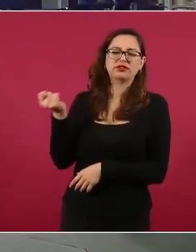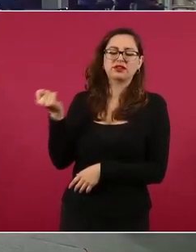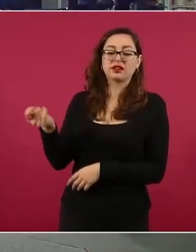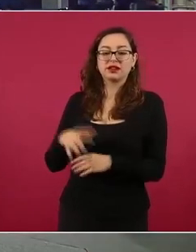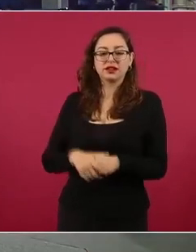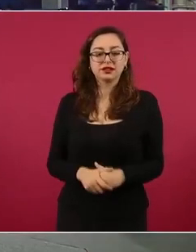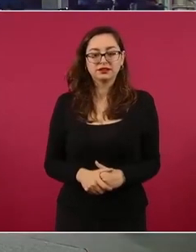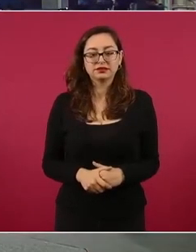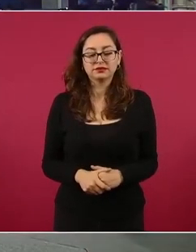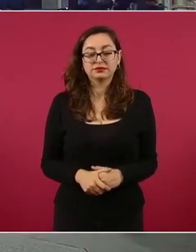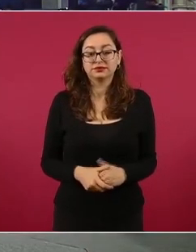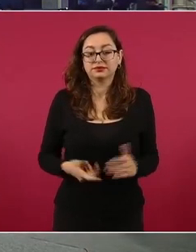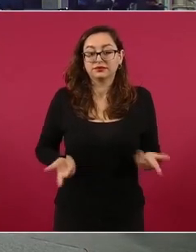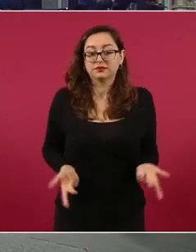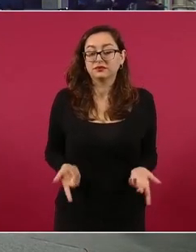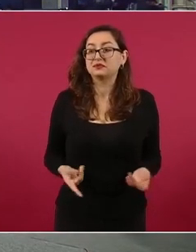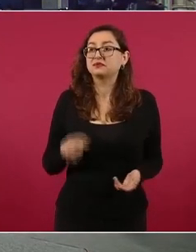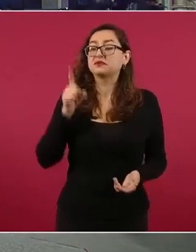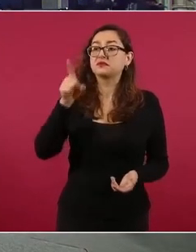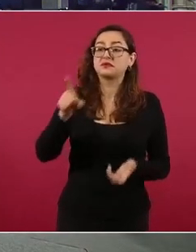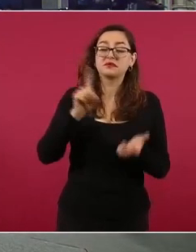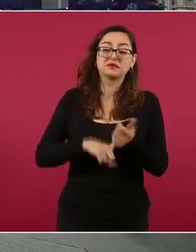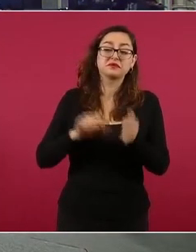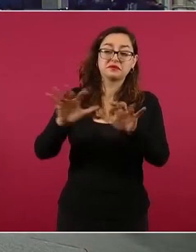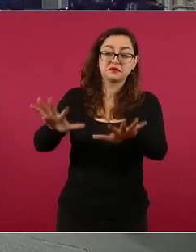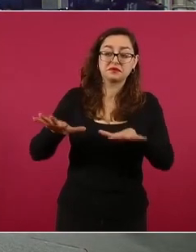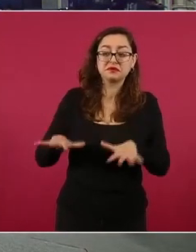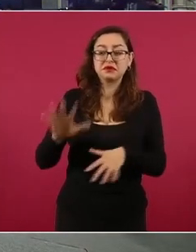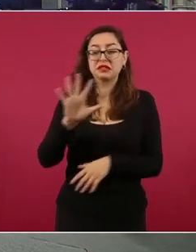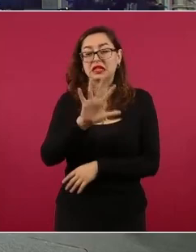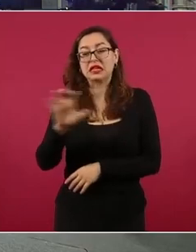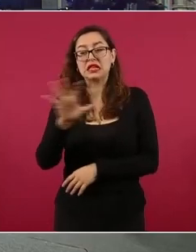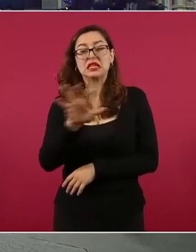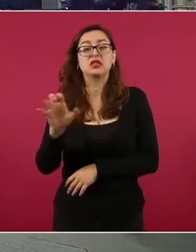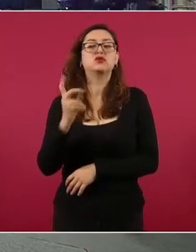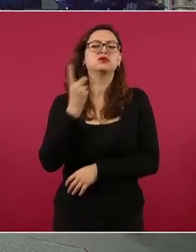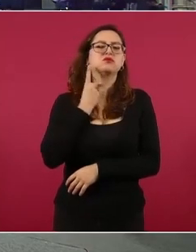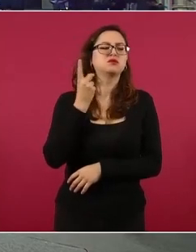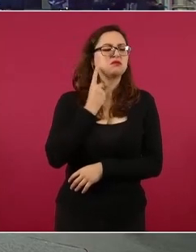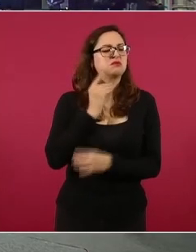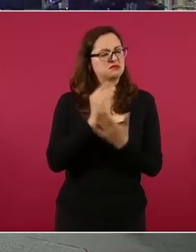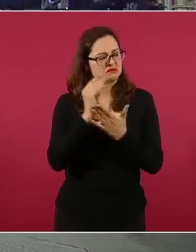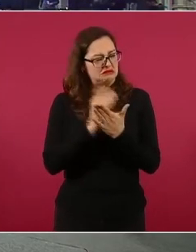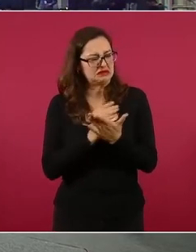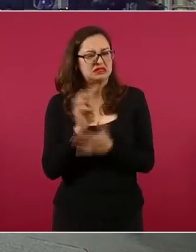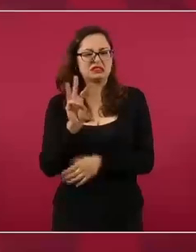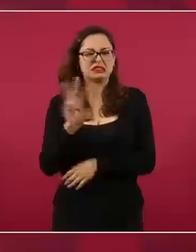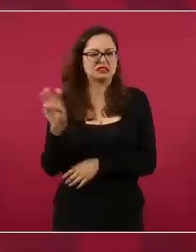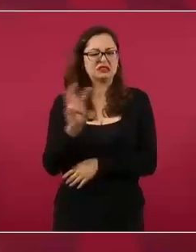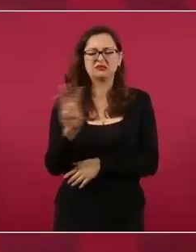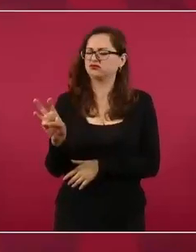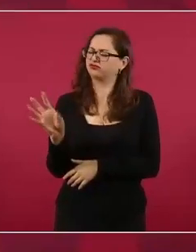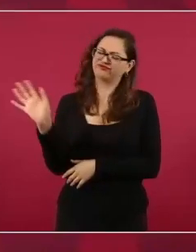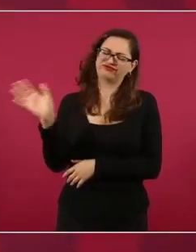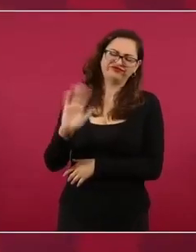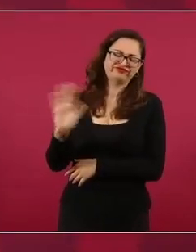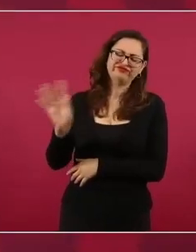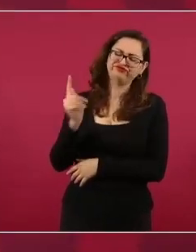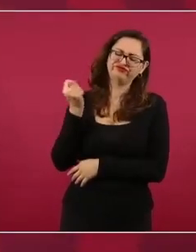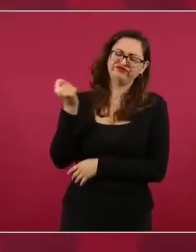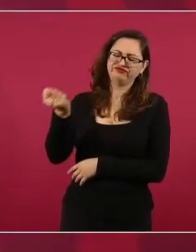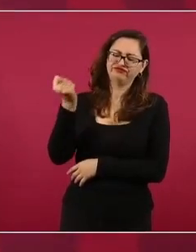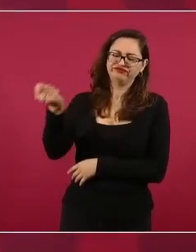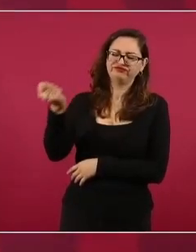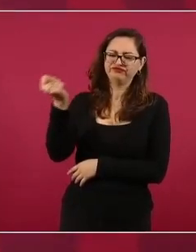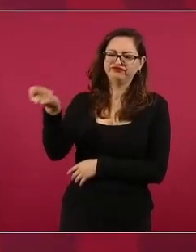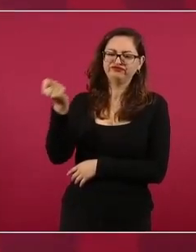que hayan 500 diputados cuando pueden haber 300. A ellos